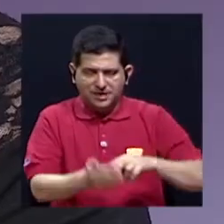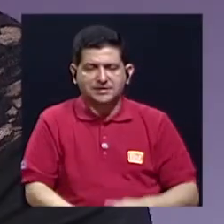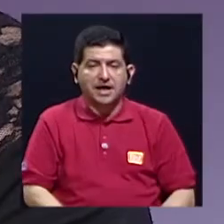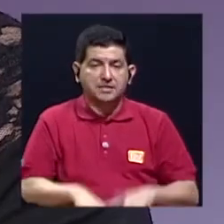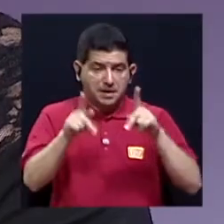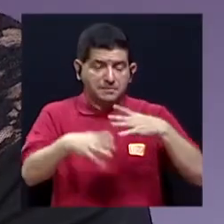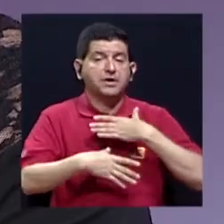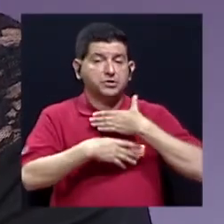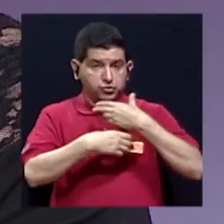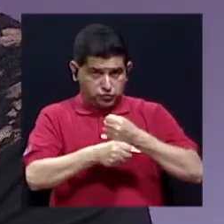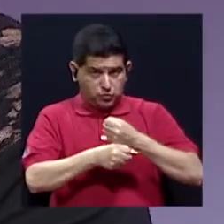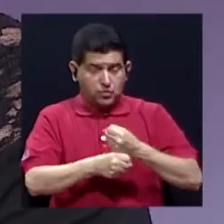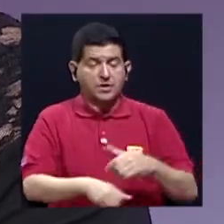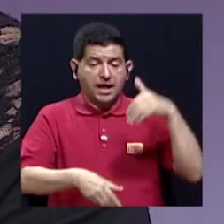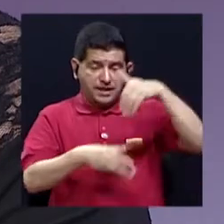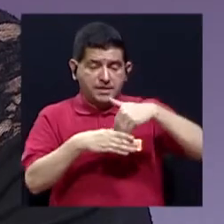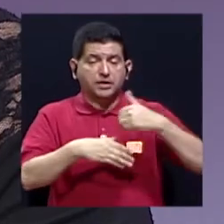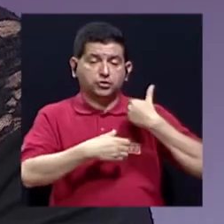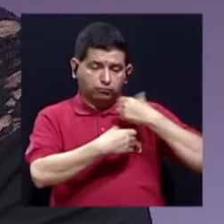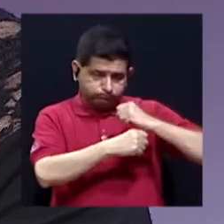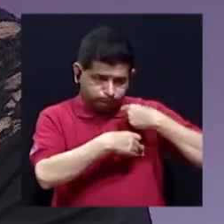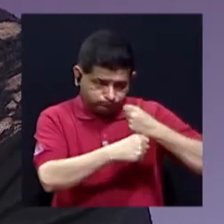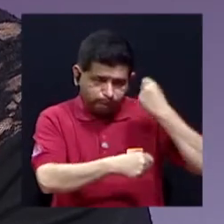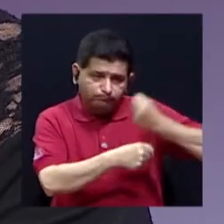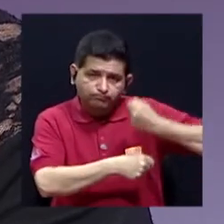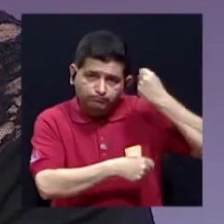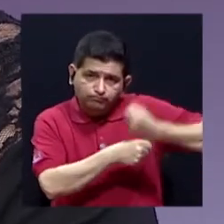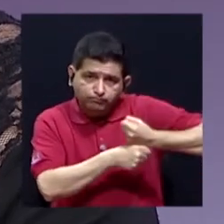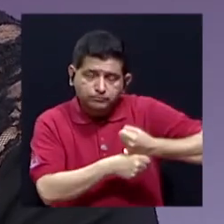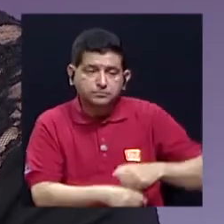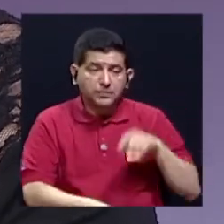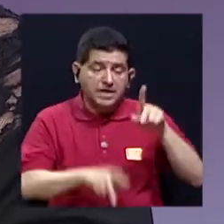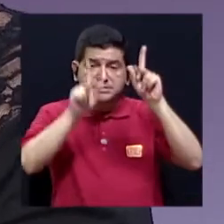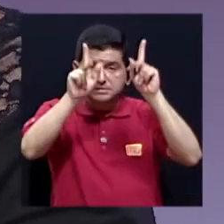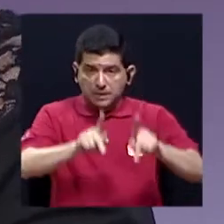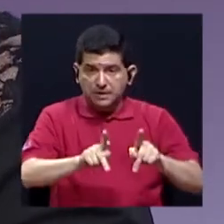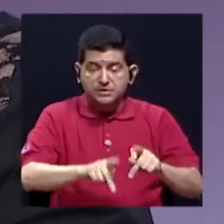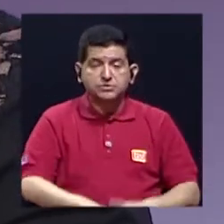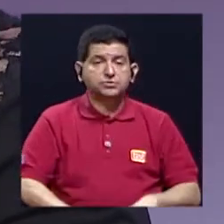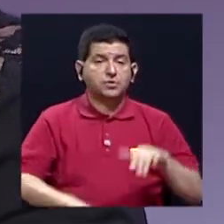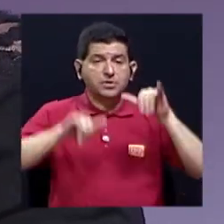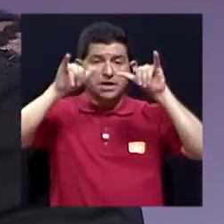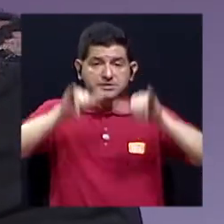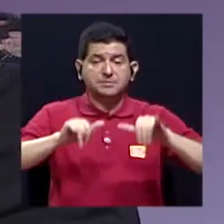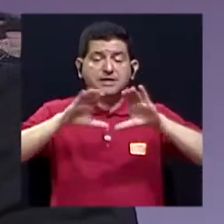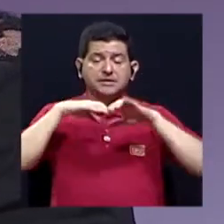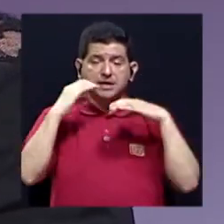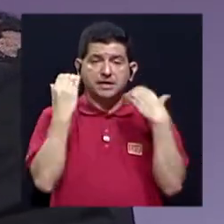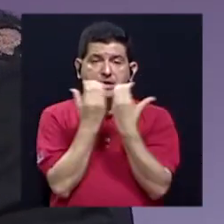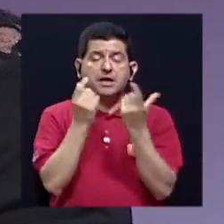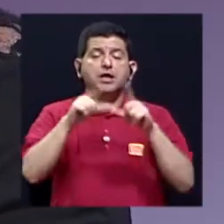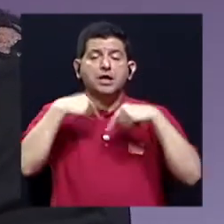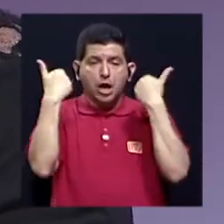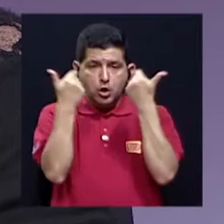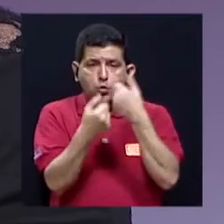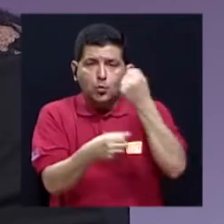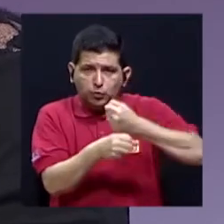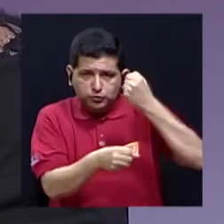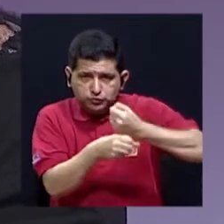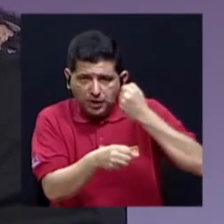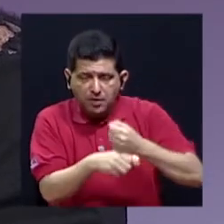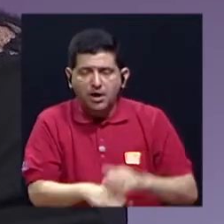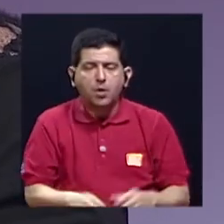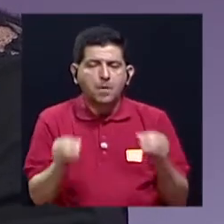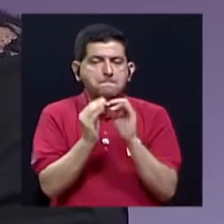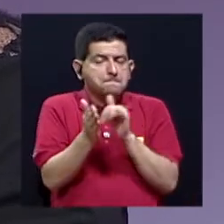de confianza para el Consejo Municipal. El asesor legal está presente en la comisión, en las comisiones que son